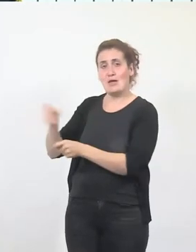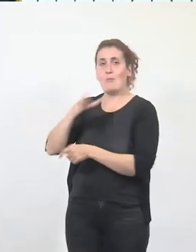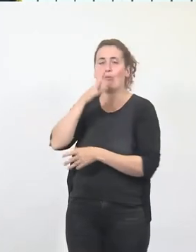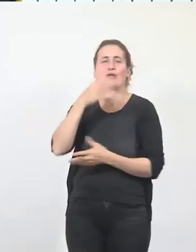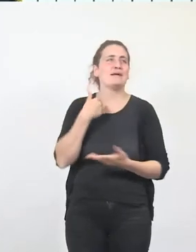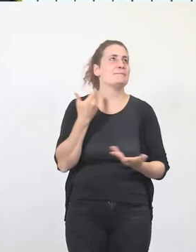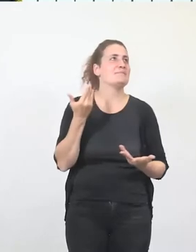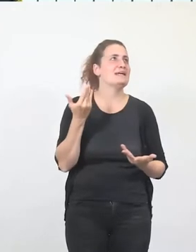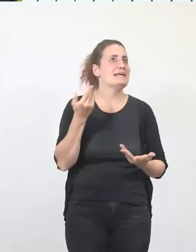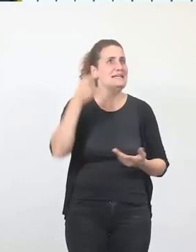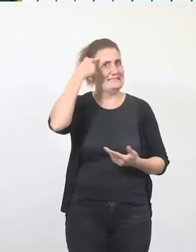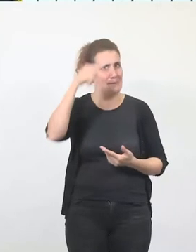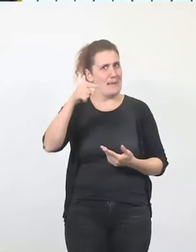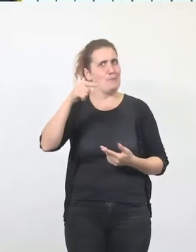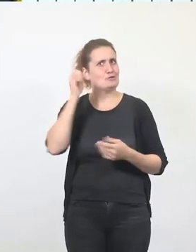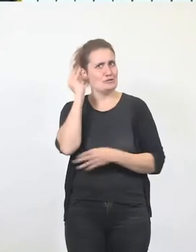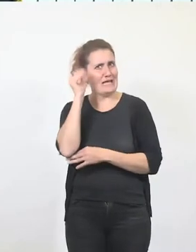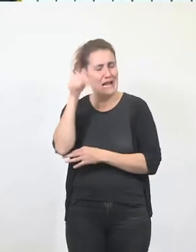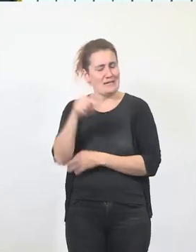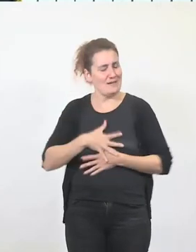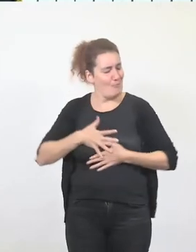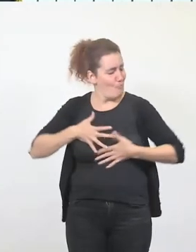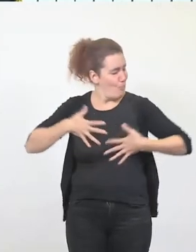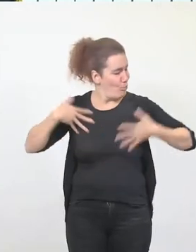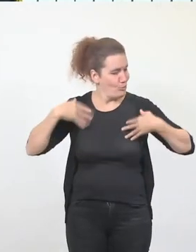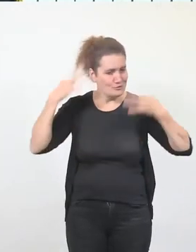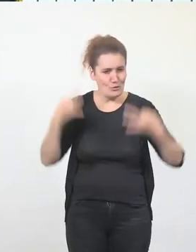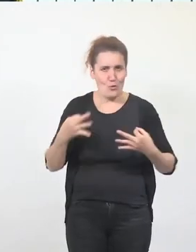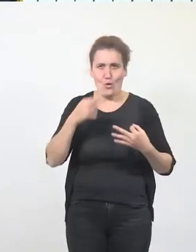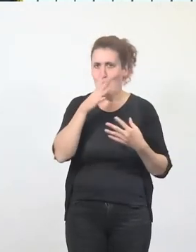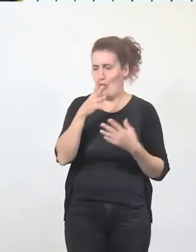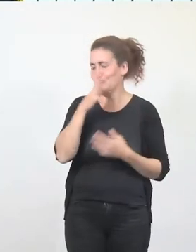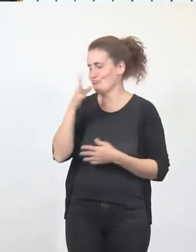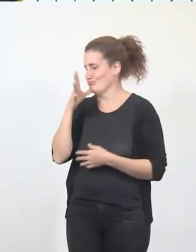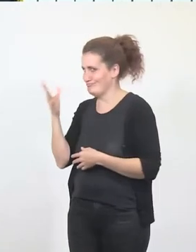sabíamos que iba a ser un poco emocionante esta charla por diferentes motivos